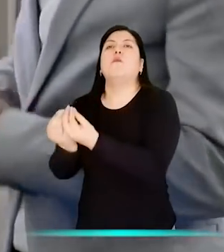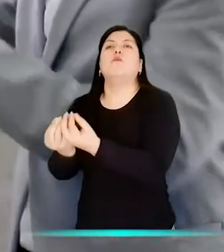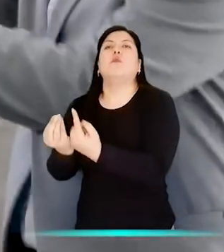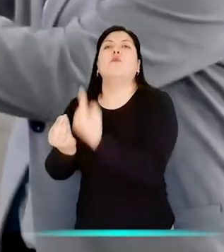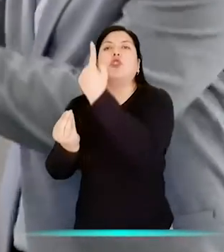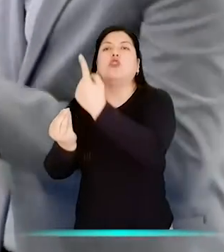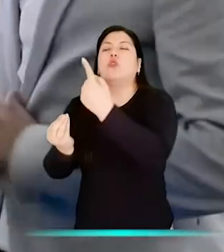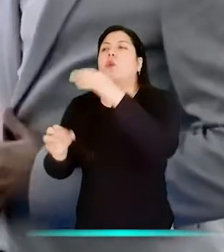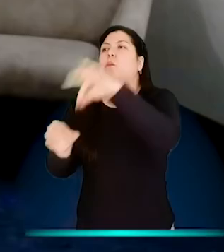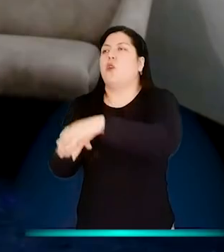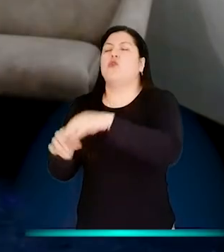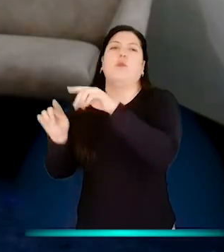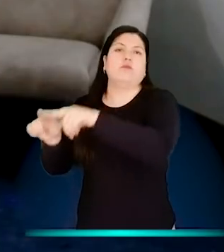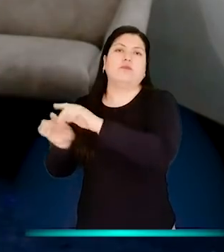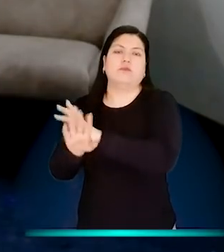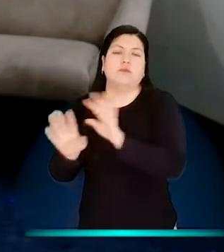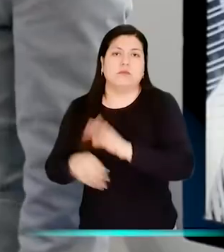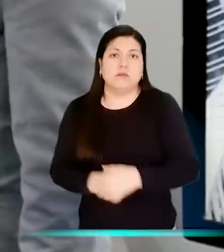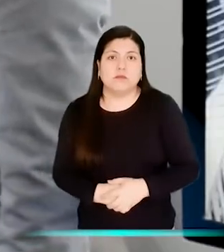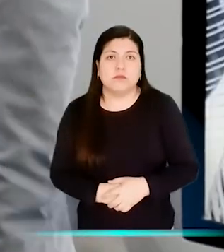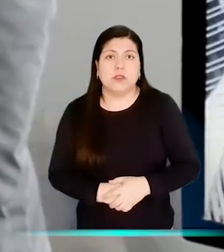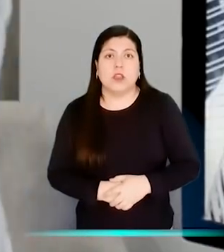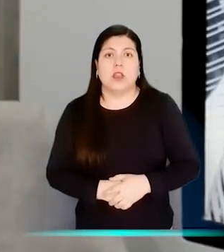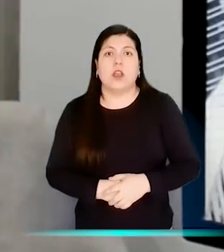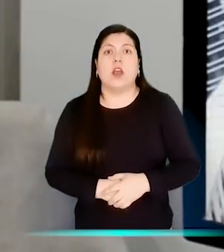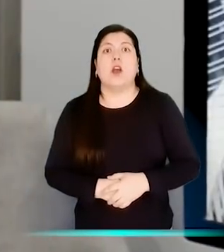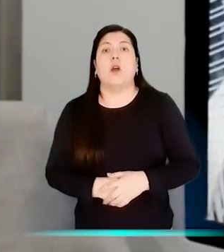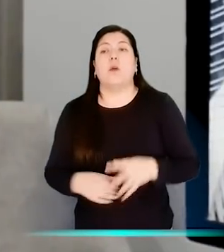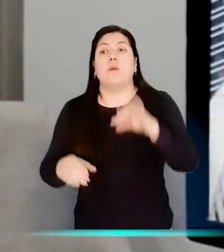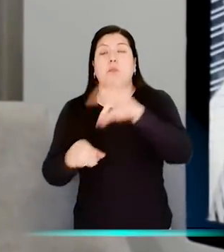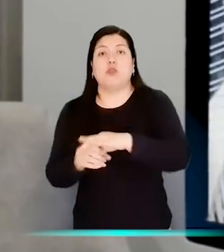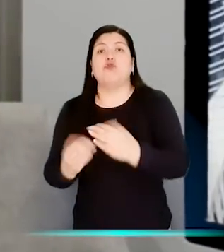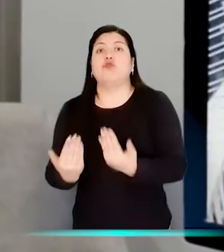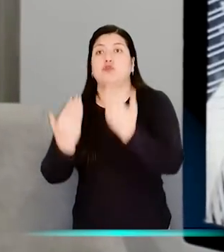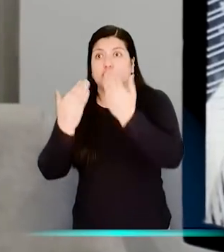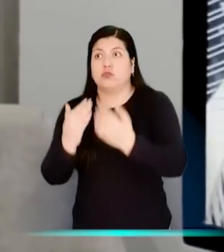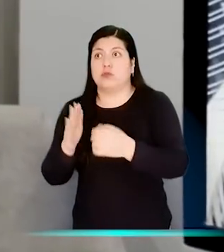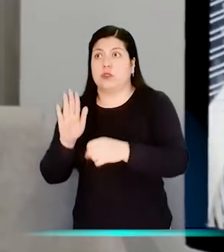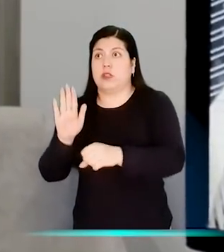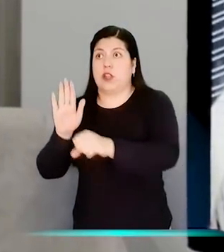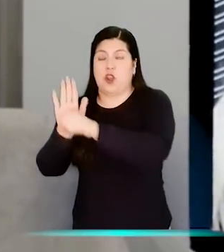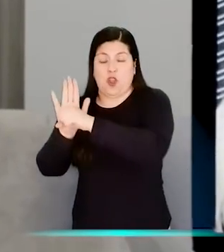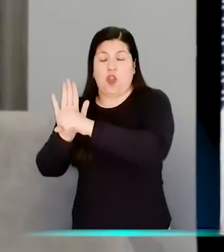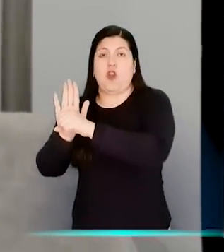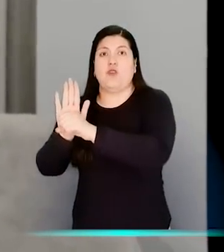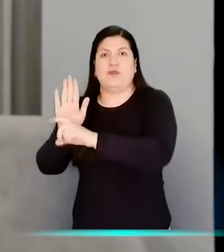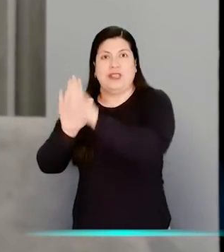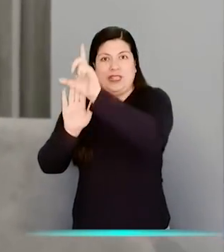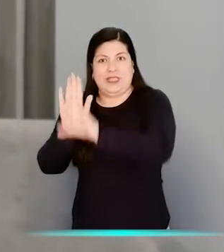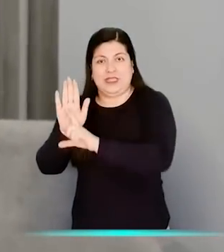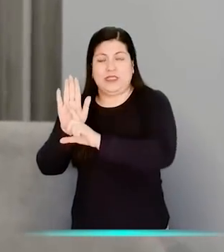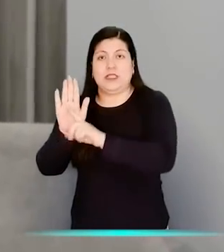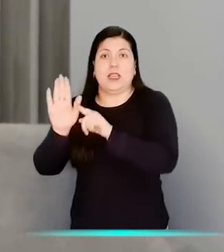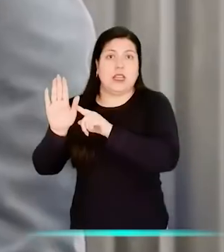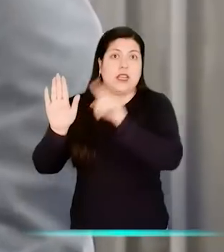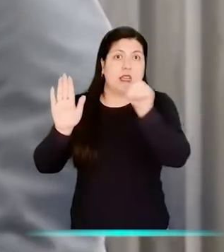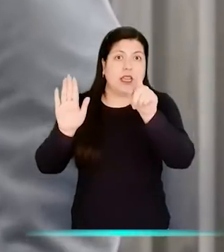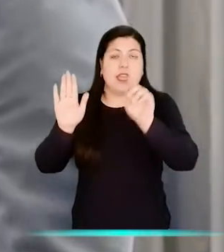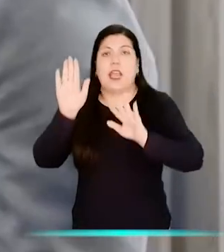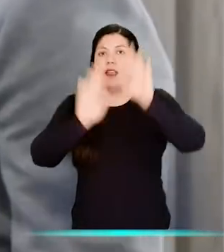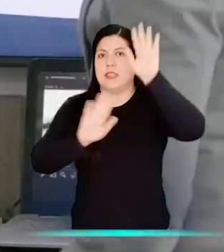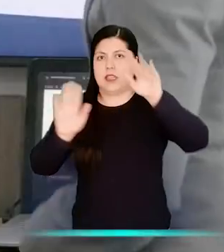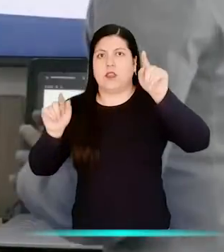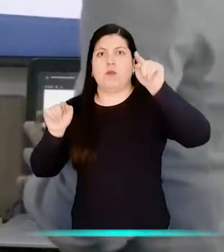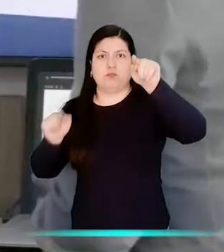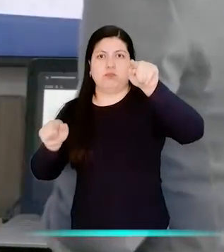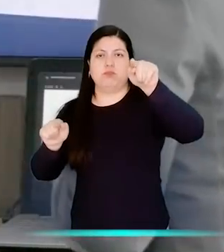un voto válido para la lista. Otro voto válido como ejemplo, cuando marco por la lista y cuando marco directamente por el